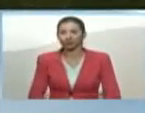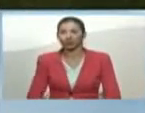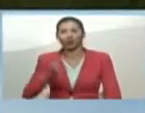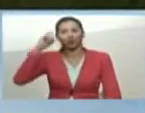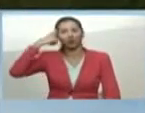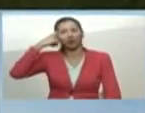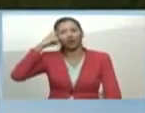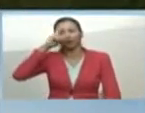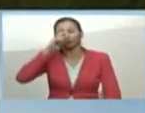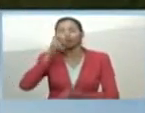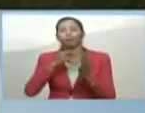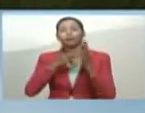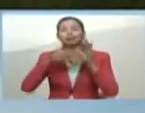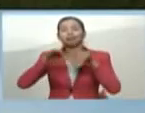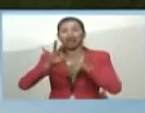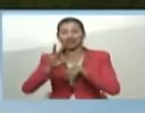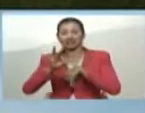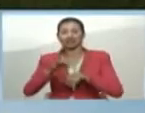de 2013, ¿verdad?